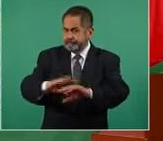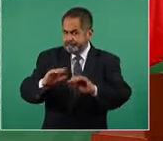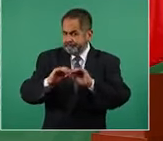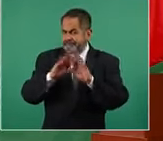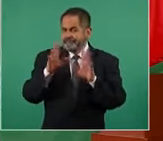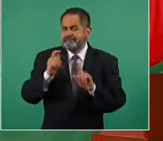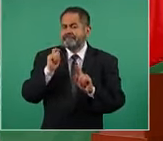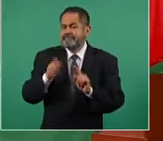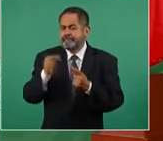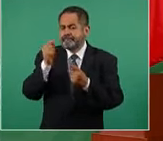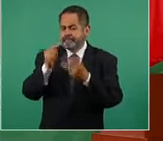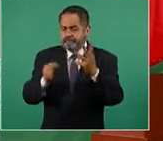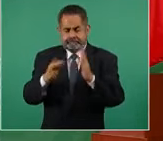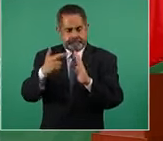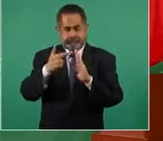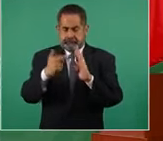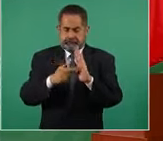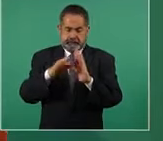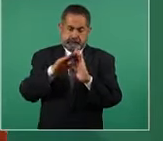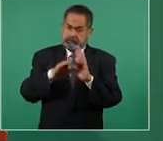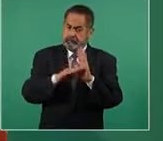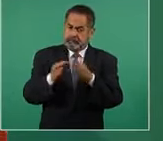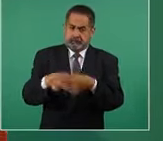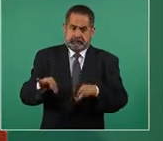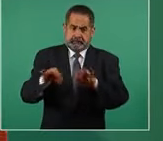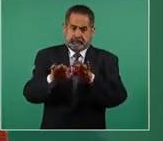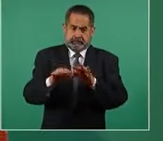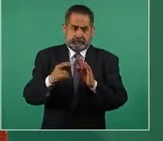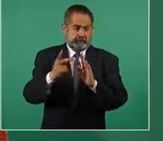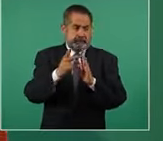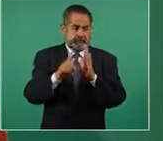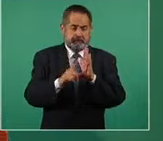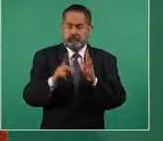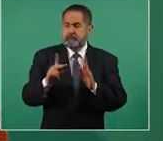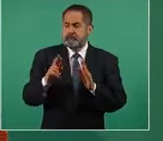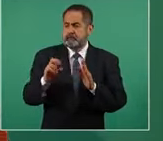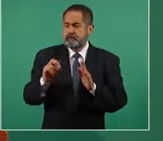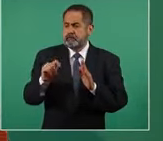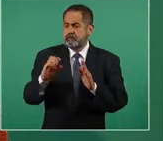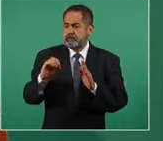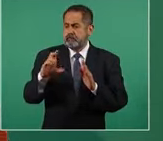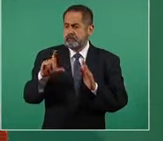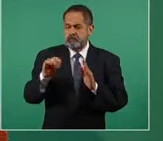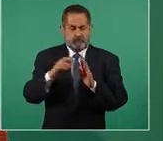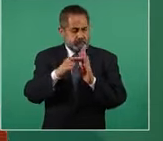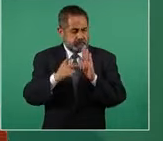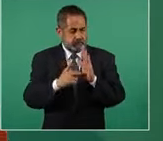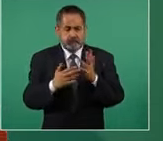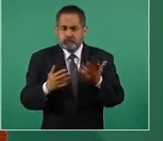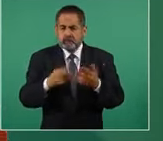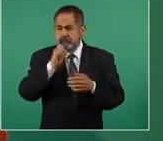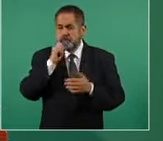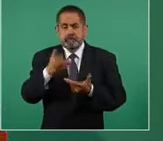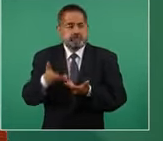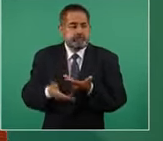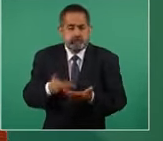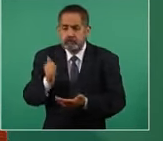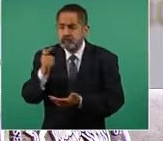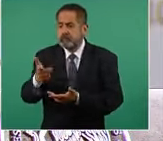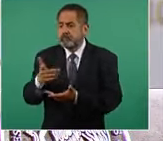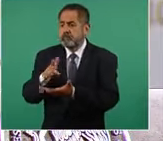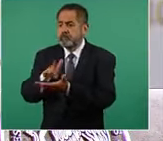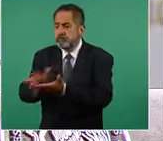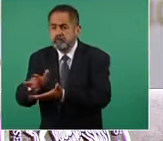precisa precisamente ese protocolo, además de que también nos hemos puesto a las órdenes como Secretaría de todo lo que podamos